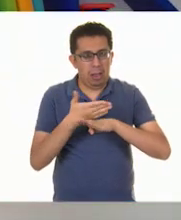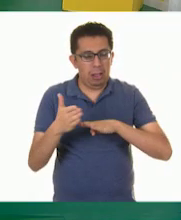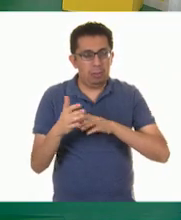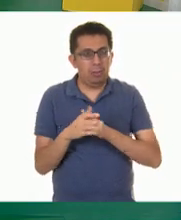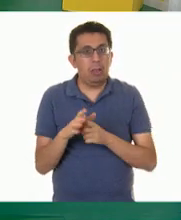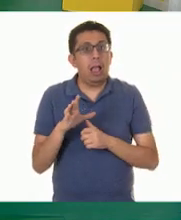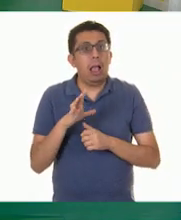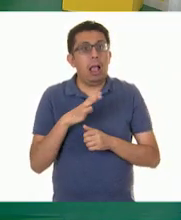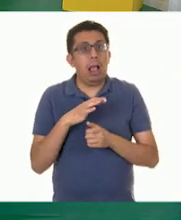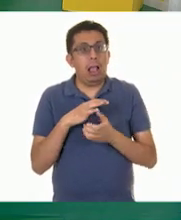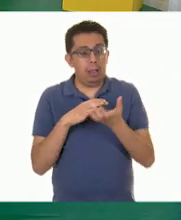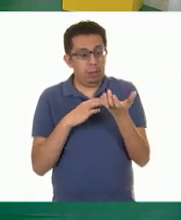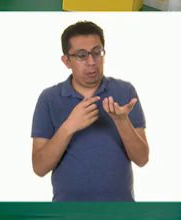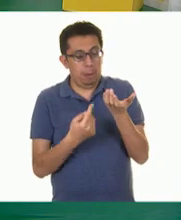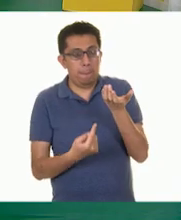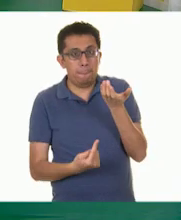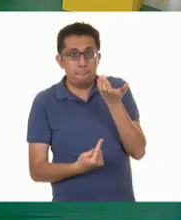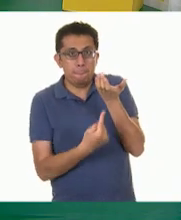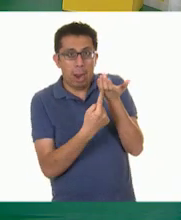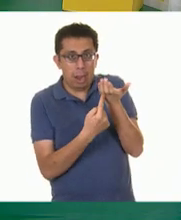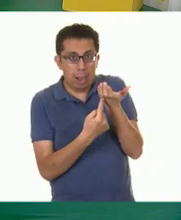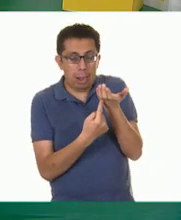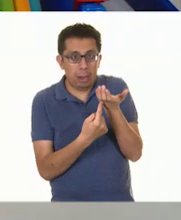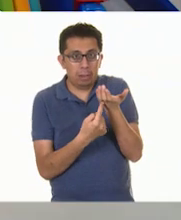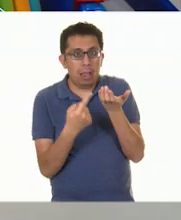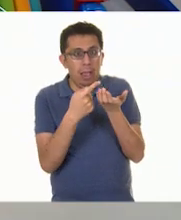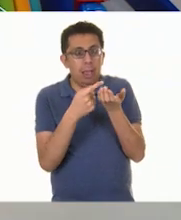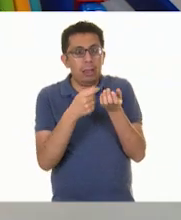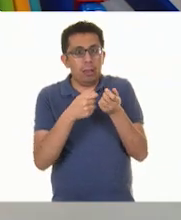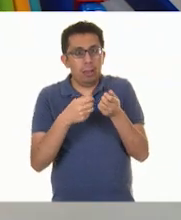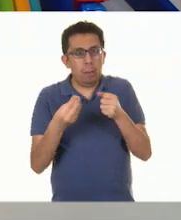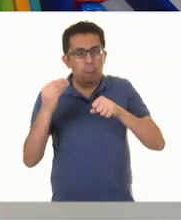hicimos un orificio por el cual pasamos estambre.